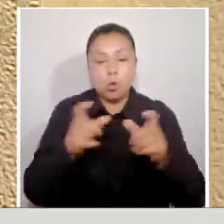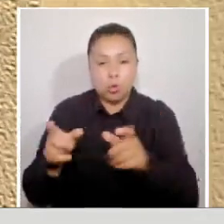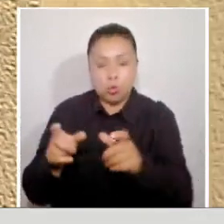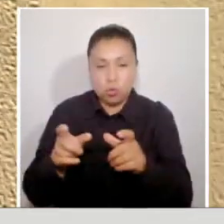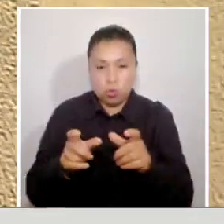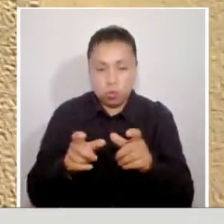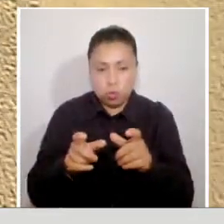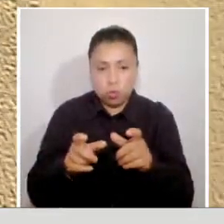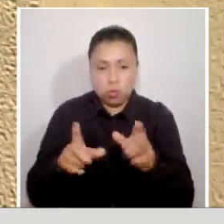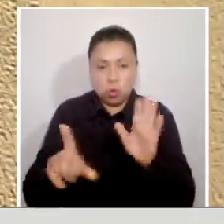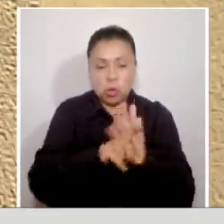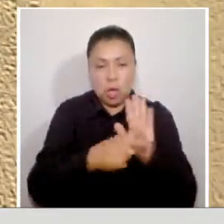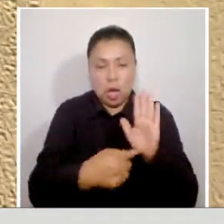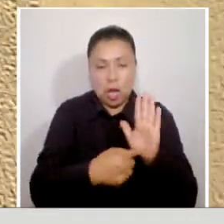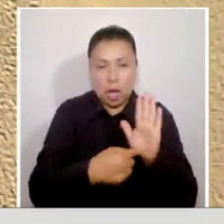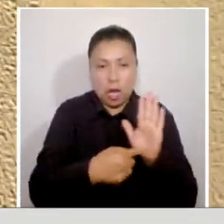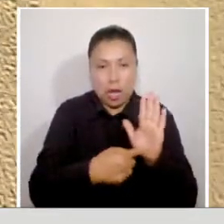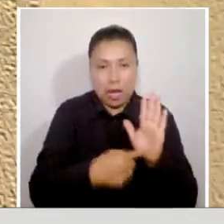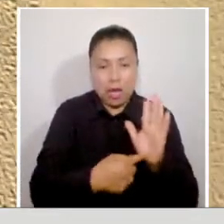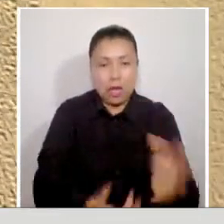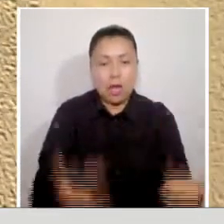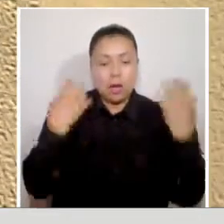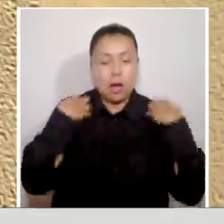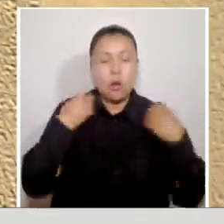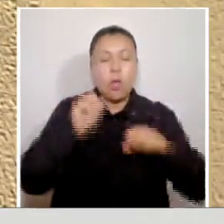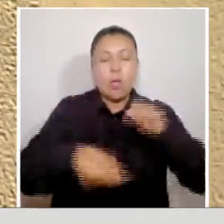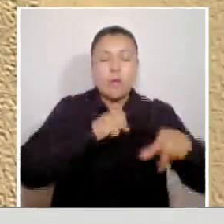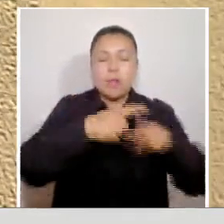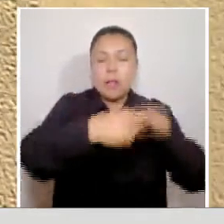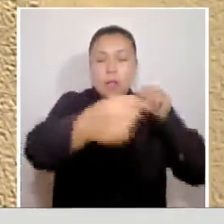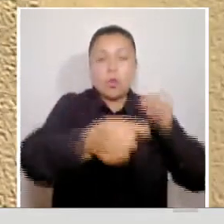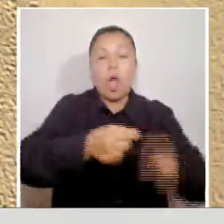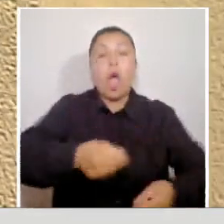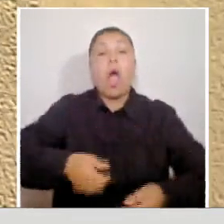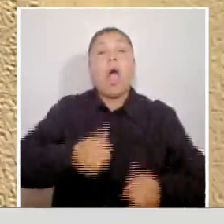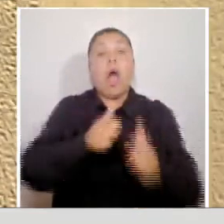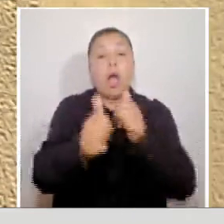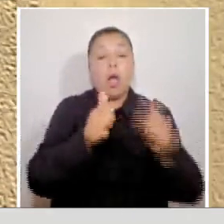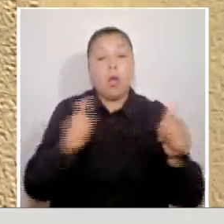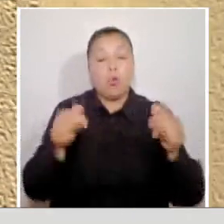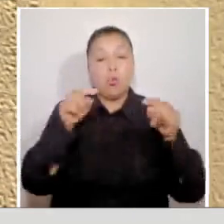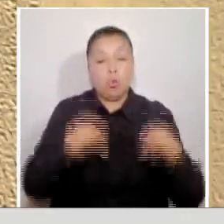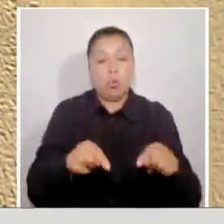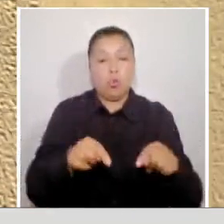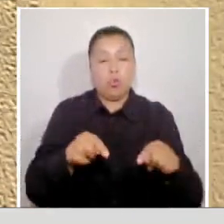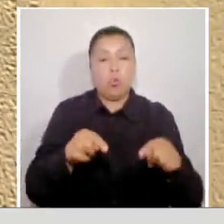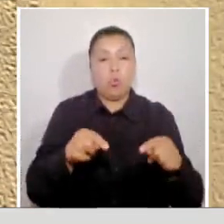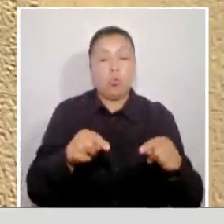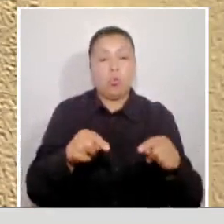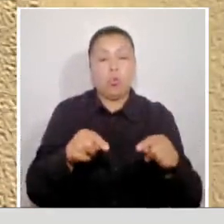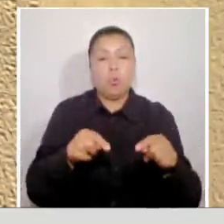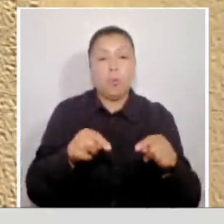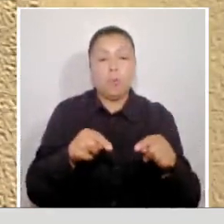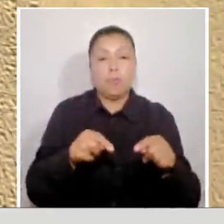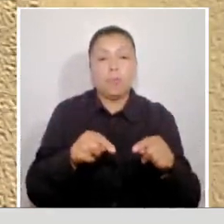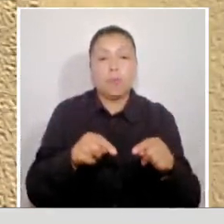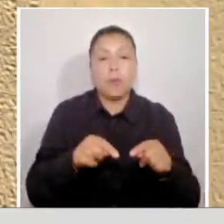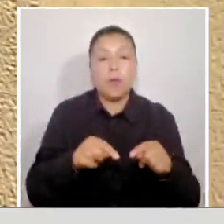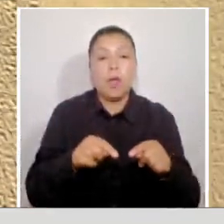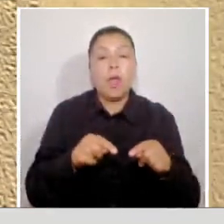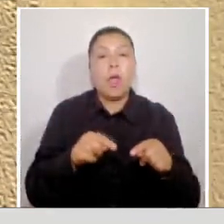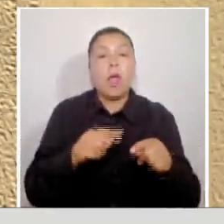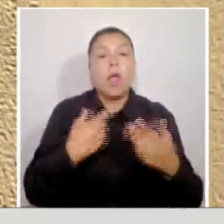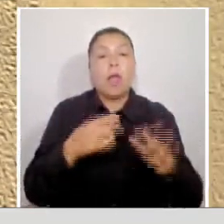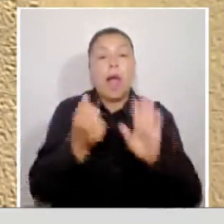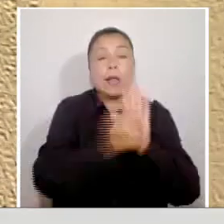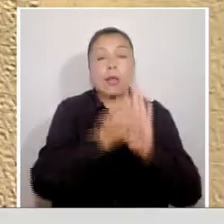ley pone a cargo del Ministerio de defensa nacional actúa como autoridad central la dirección general de movilización nacional según consta en el artículo